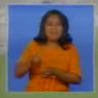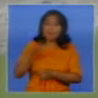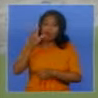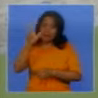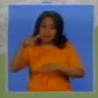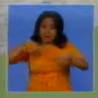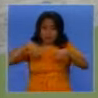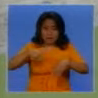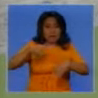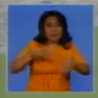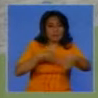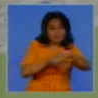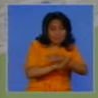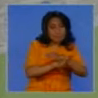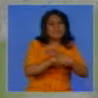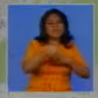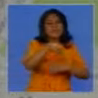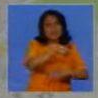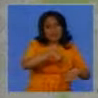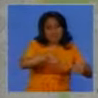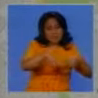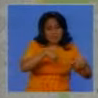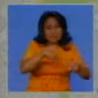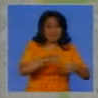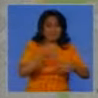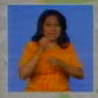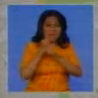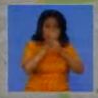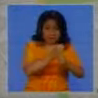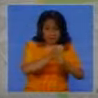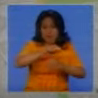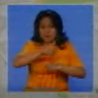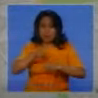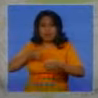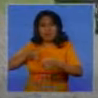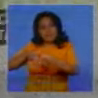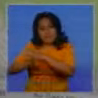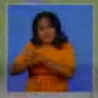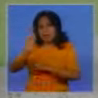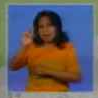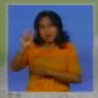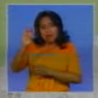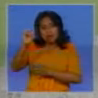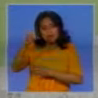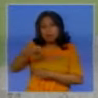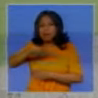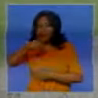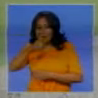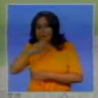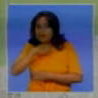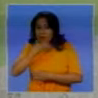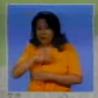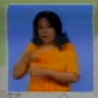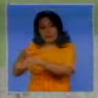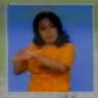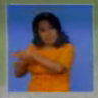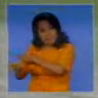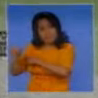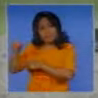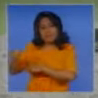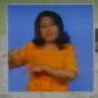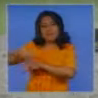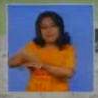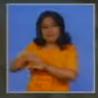concierto de Metallica, uno por la avenida Amazonas y Holguín, otra por la Capitán Ramos y 10 de agosto, y el tercero por la Capitán Yepes y